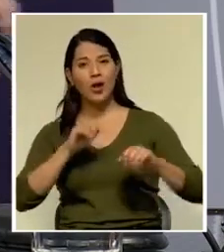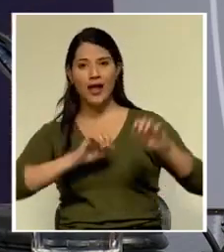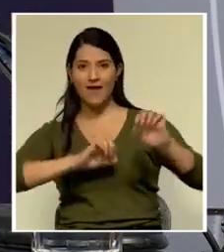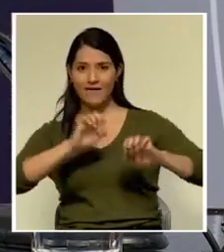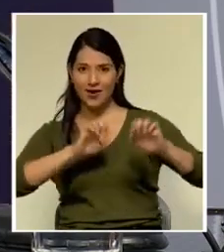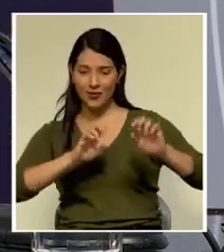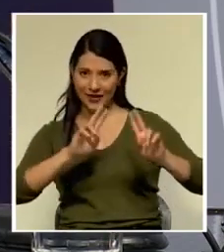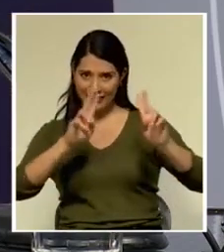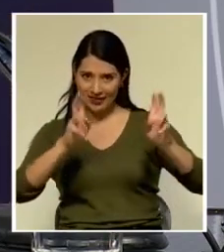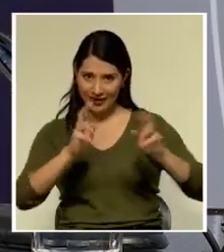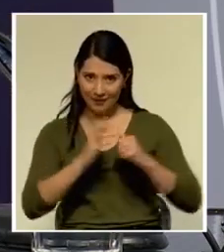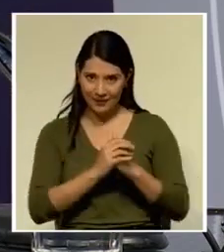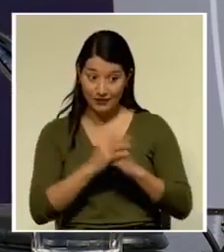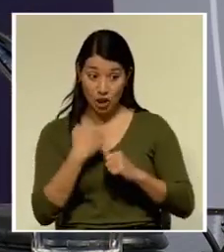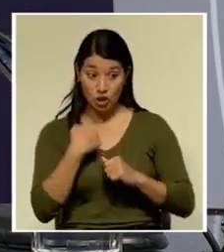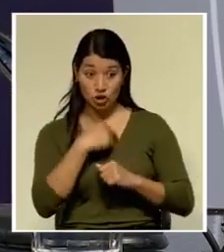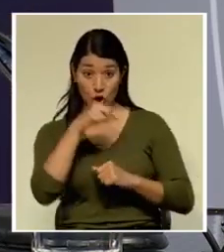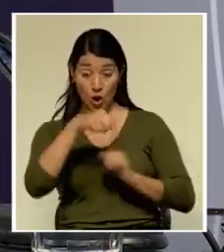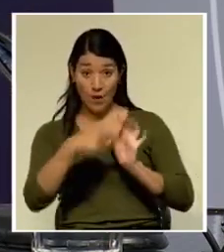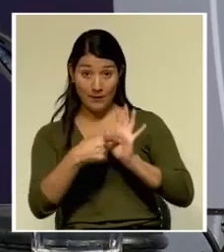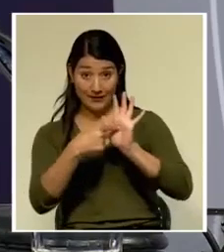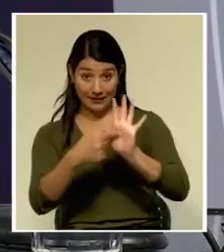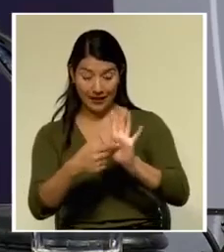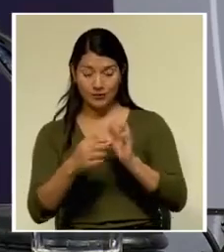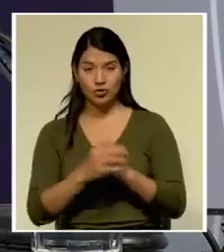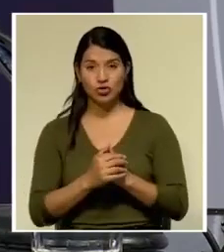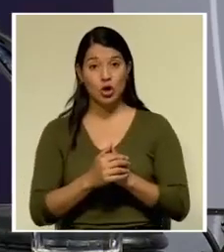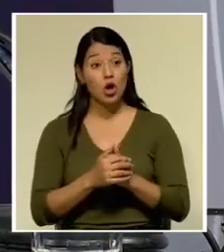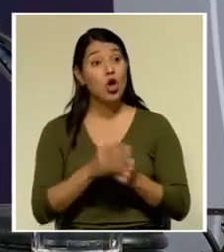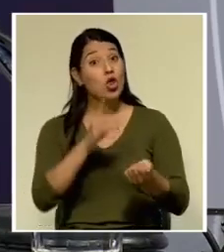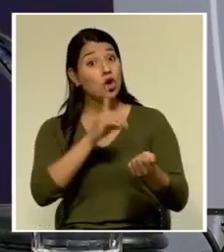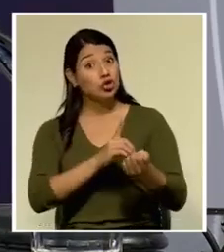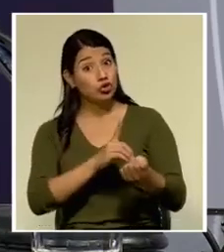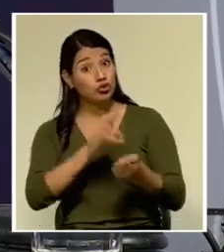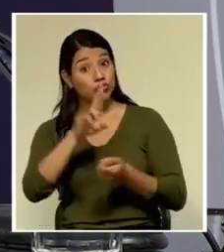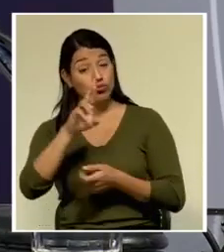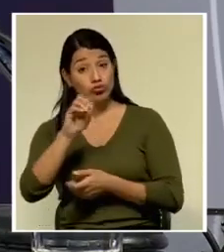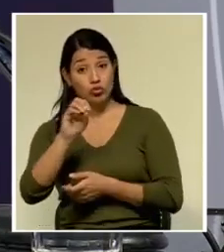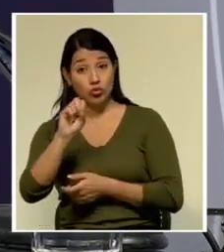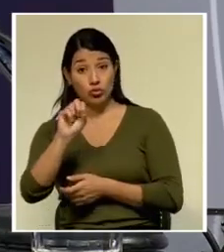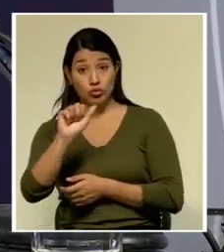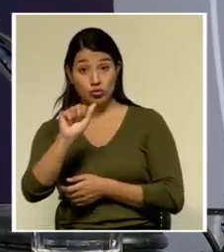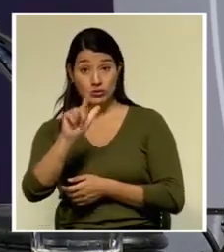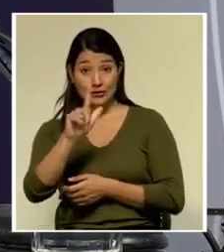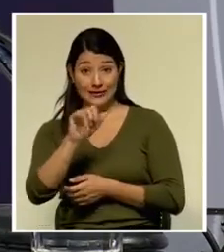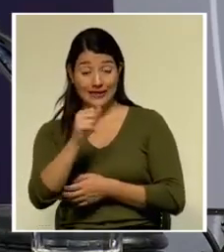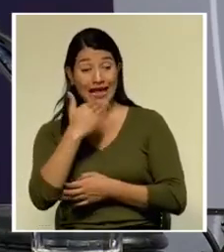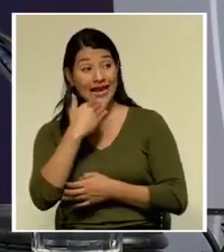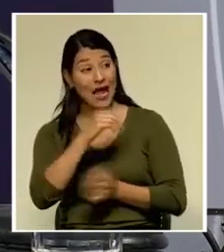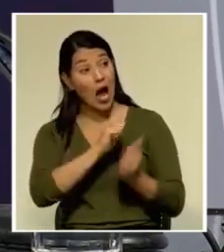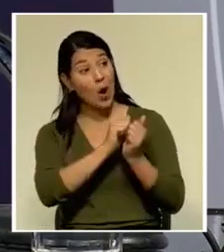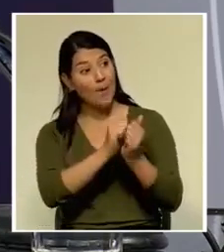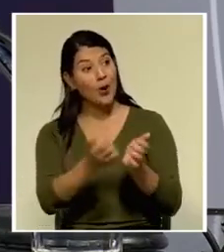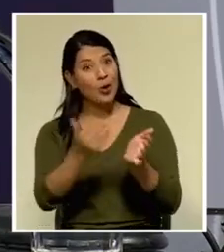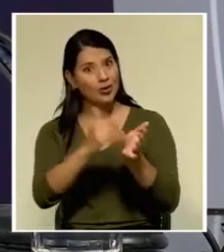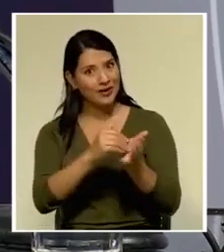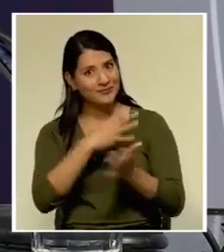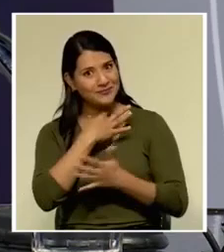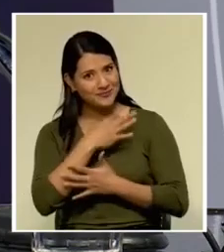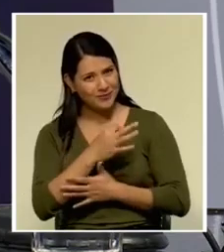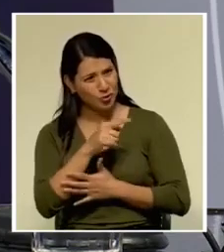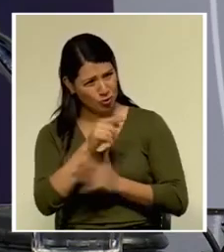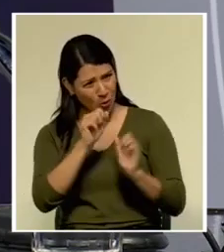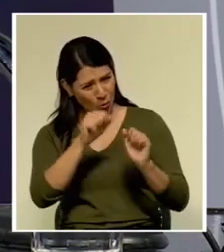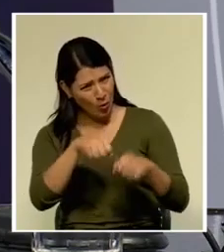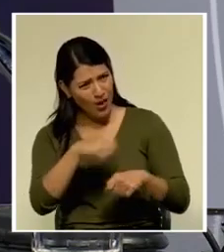los temas que les presentamos hoy en el Zoom. Doctor Rosales, gracias por acompañarnos nuevamente, de verdad un placer. ¿Podría darnos